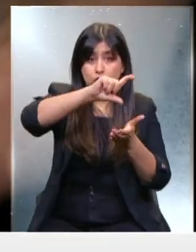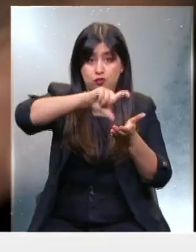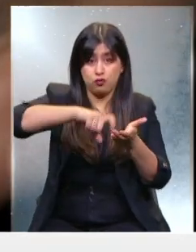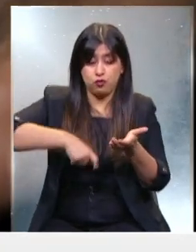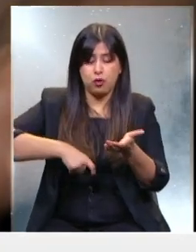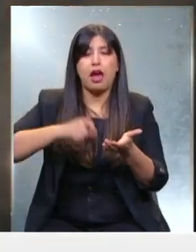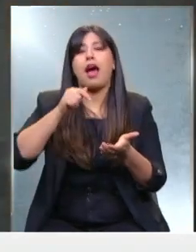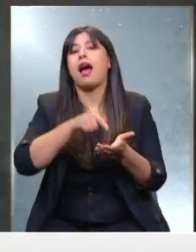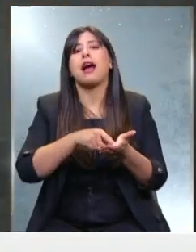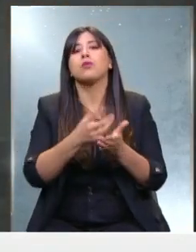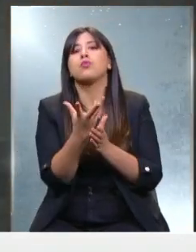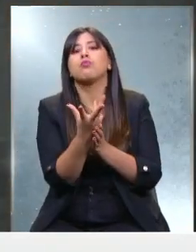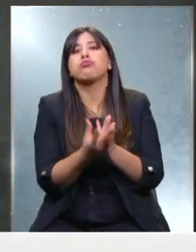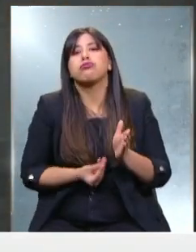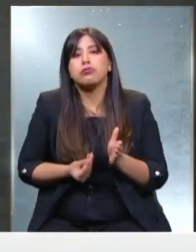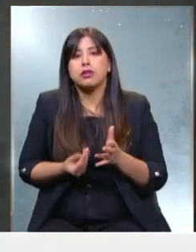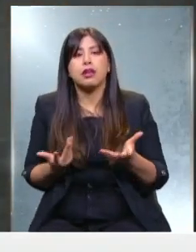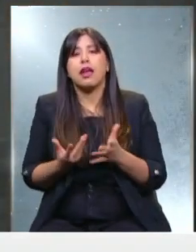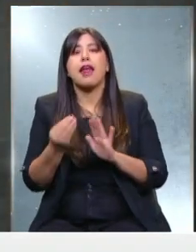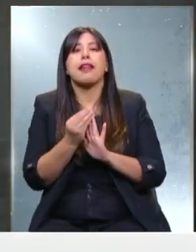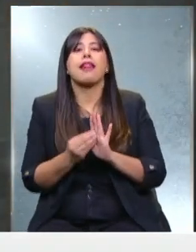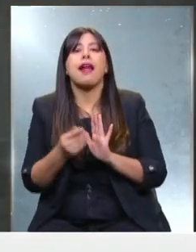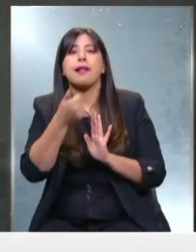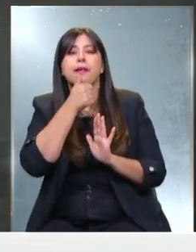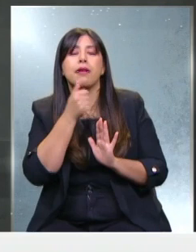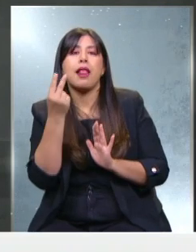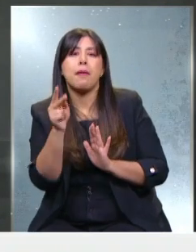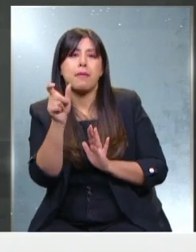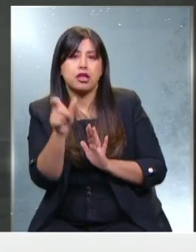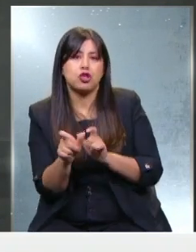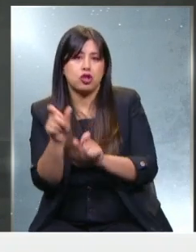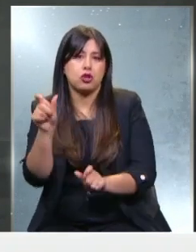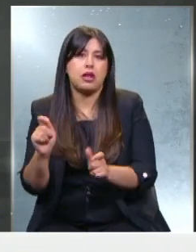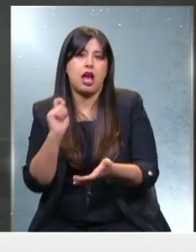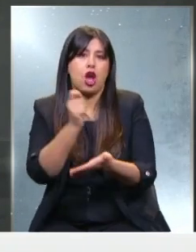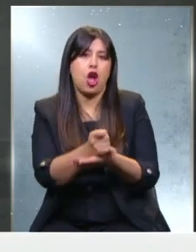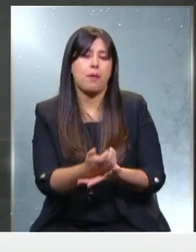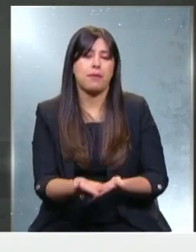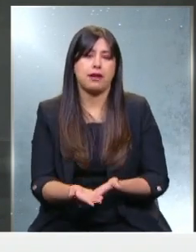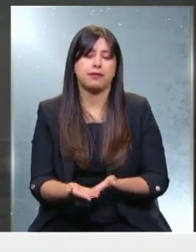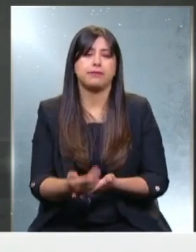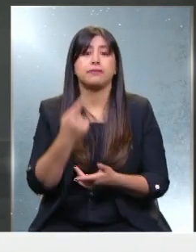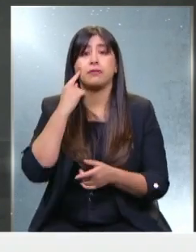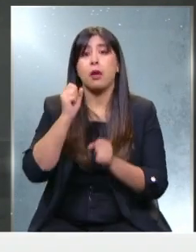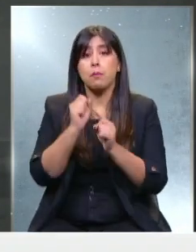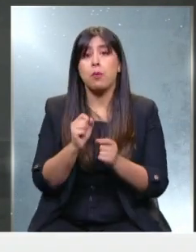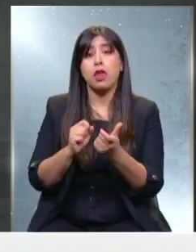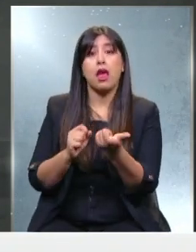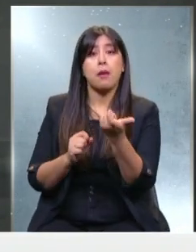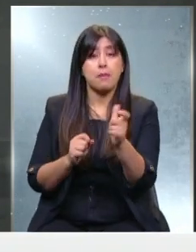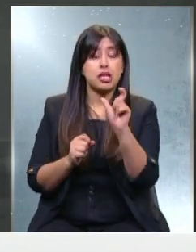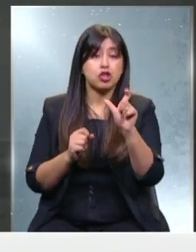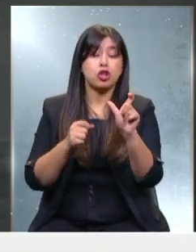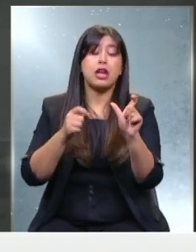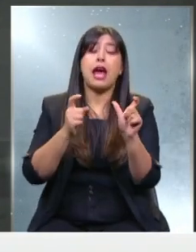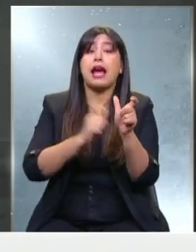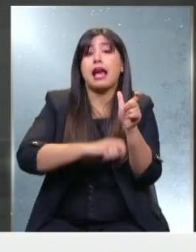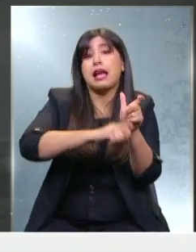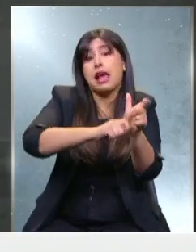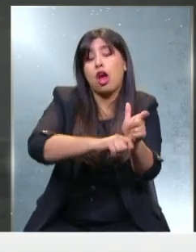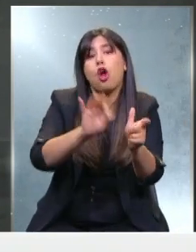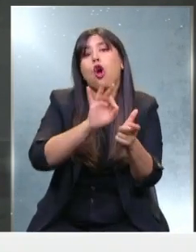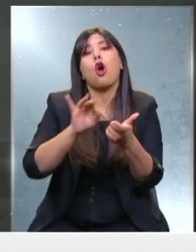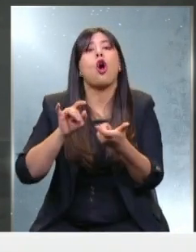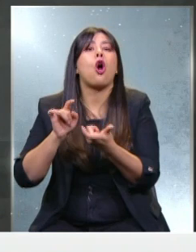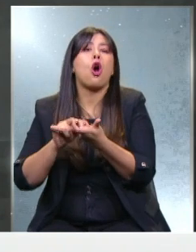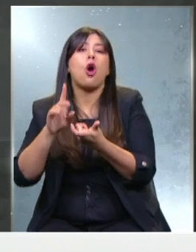el terminal. Que podría perfectamente efectuarse a través de esta acción la clonación de una tarjeta de crédito o débito o